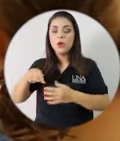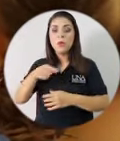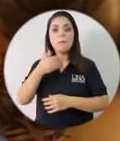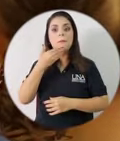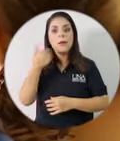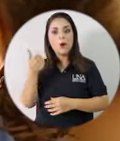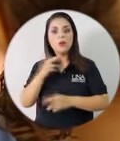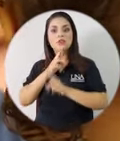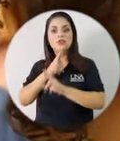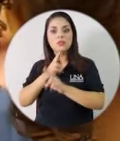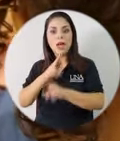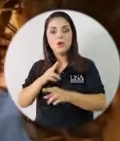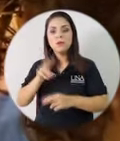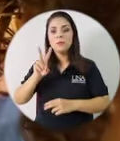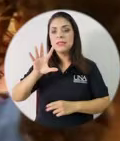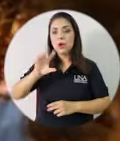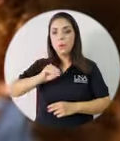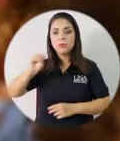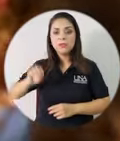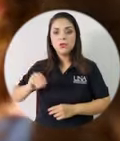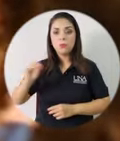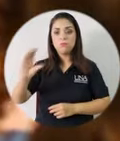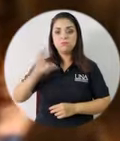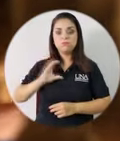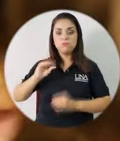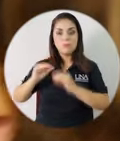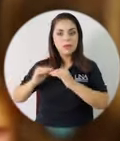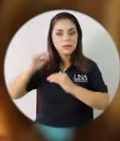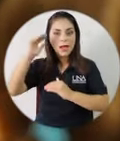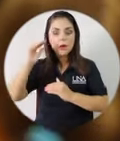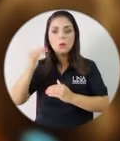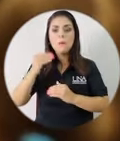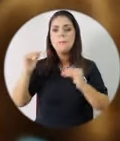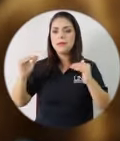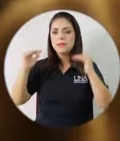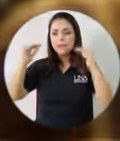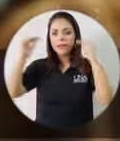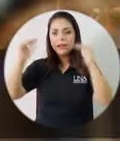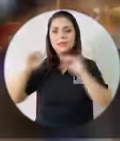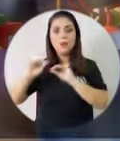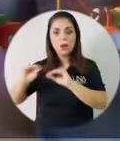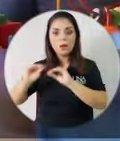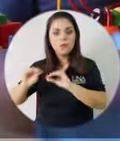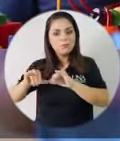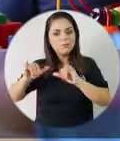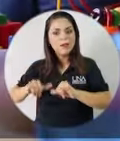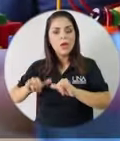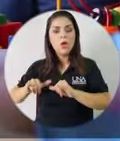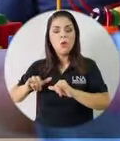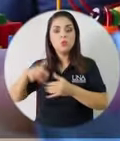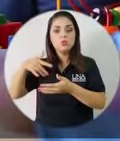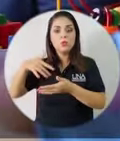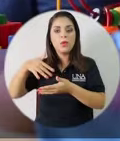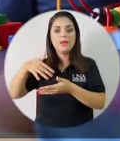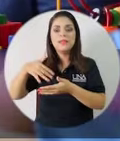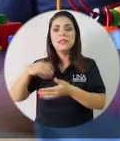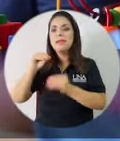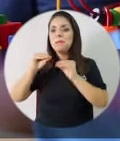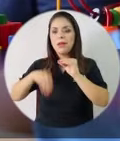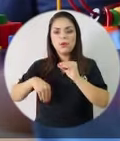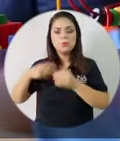de un 25% más altos, mayores niveles de educación, de permanencia en el sistema educativo y menores niveles de